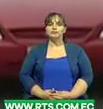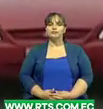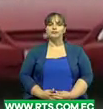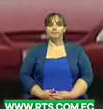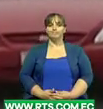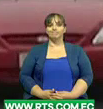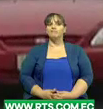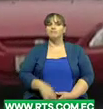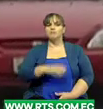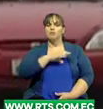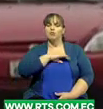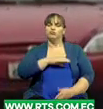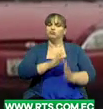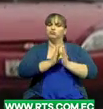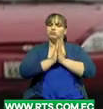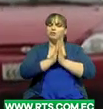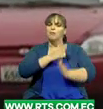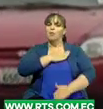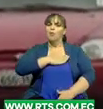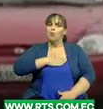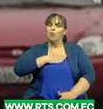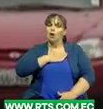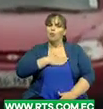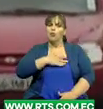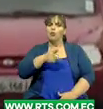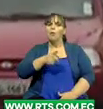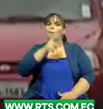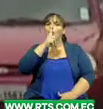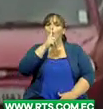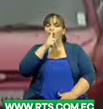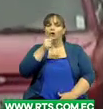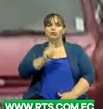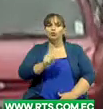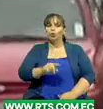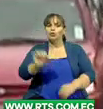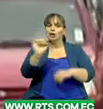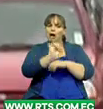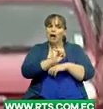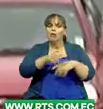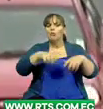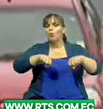La policía pide a la ciudadanía denuncien todos los hechos irregulares, que ellos